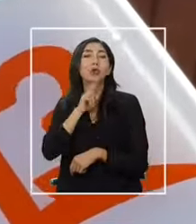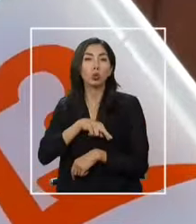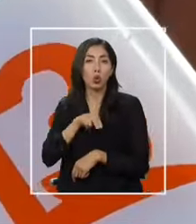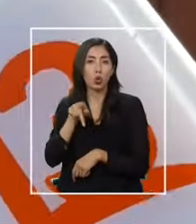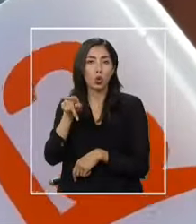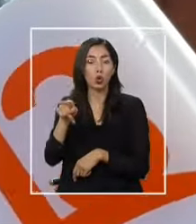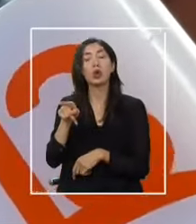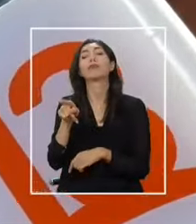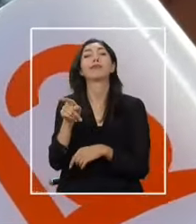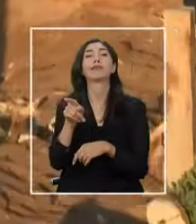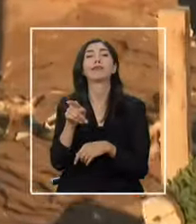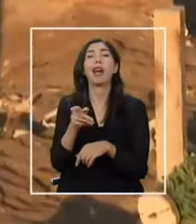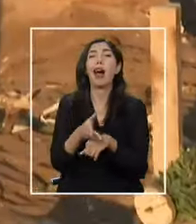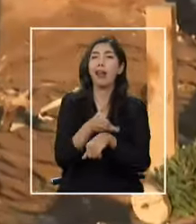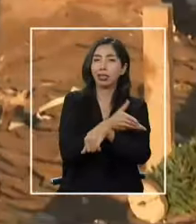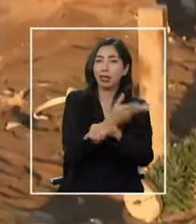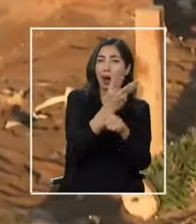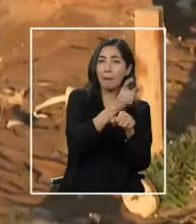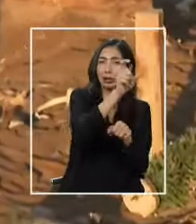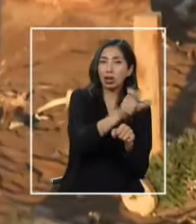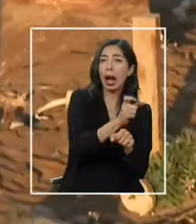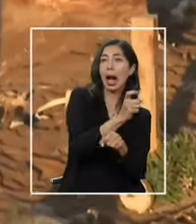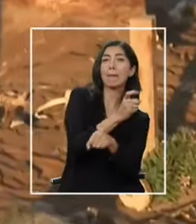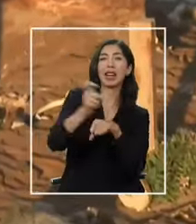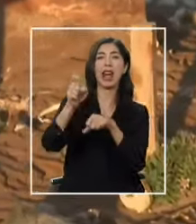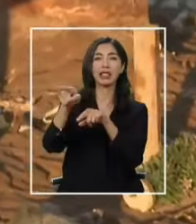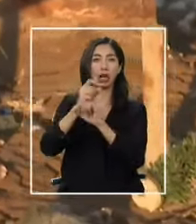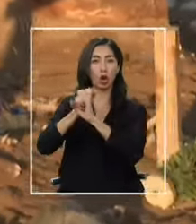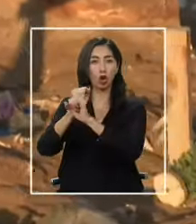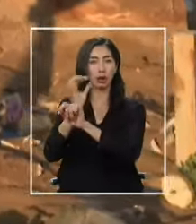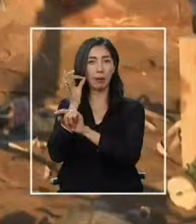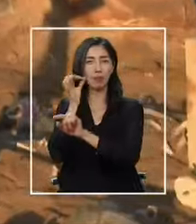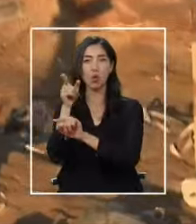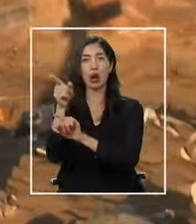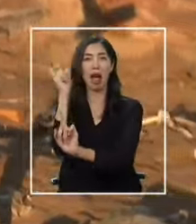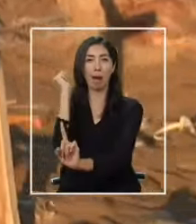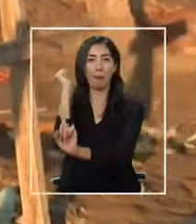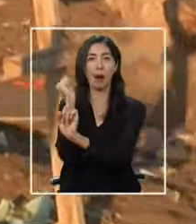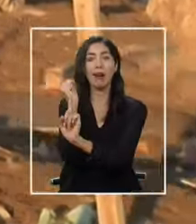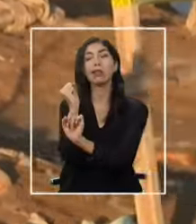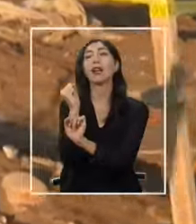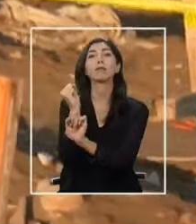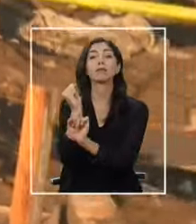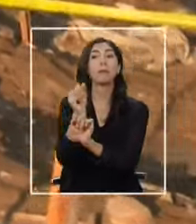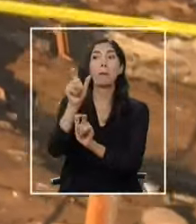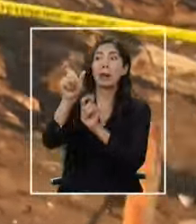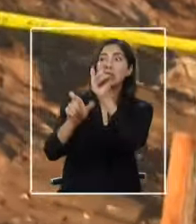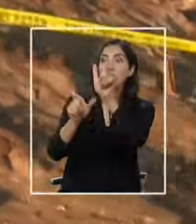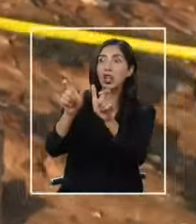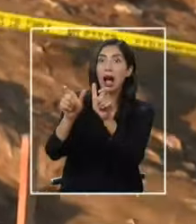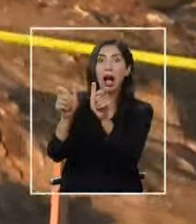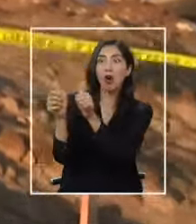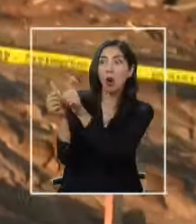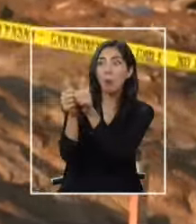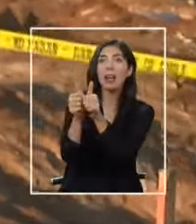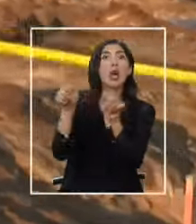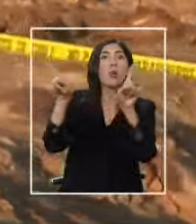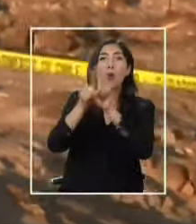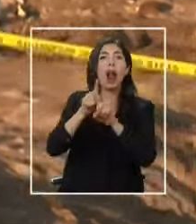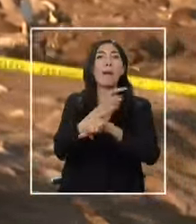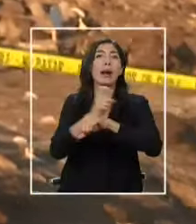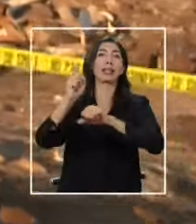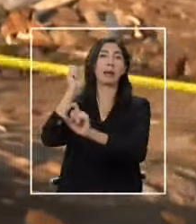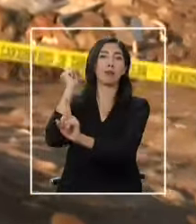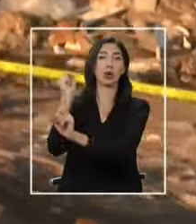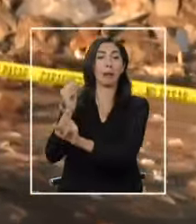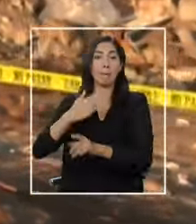Y estaba amenazada. Estaba amenazada de muerte a ella y quien anduviera con ella. Mi hermano